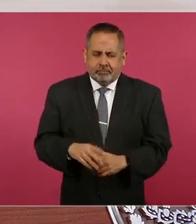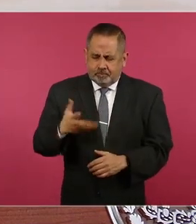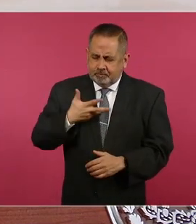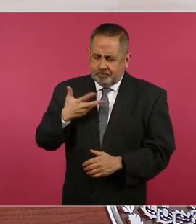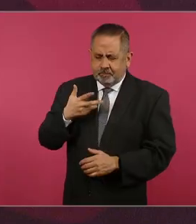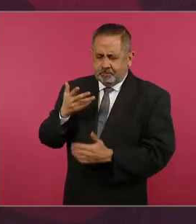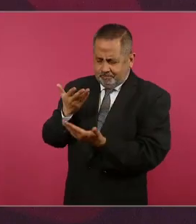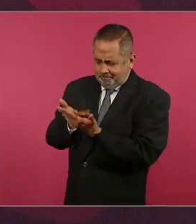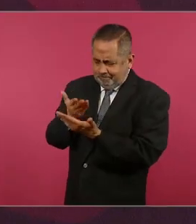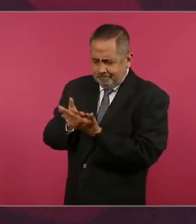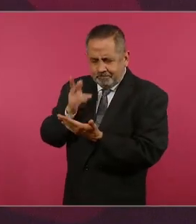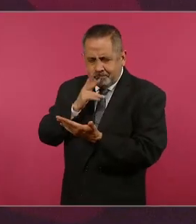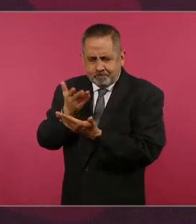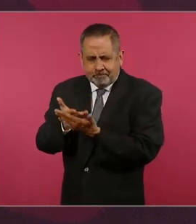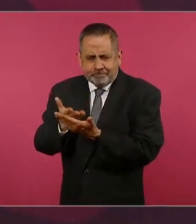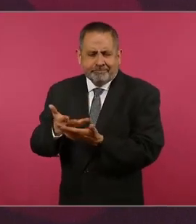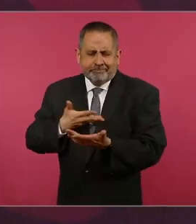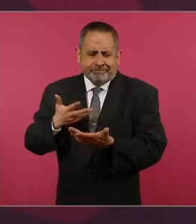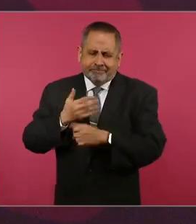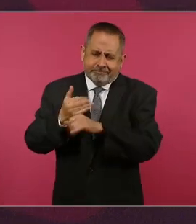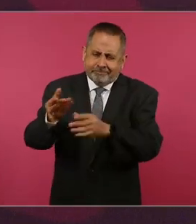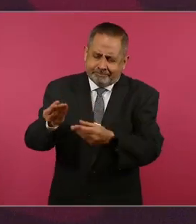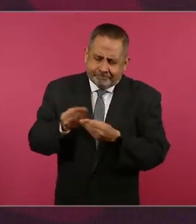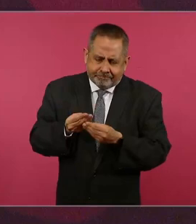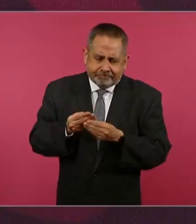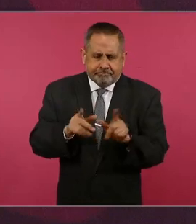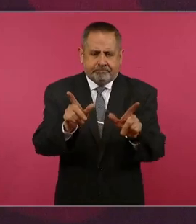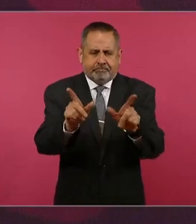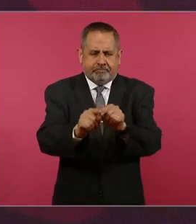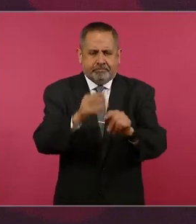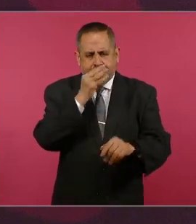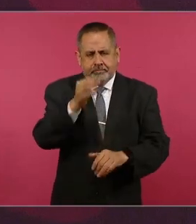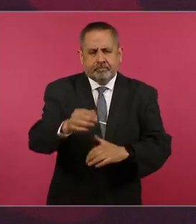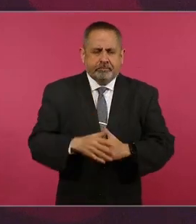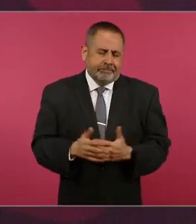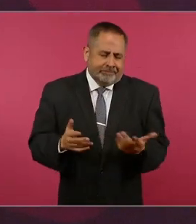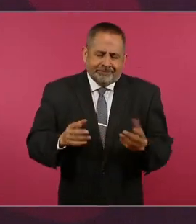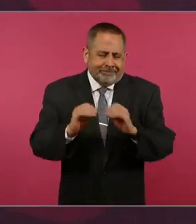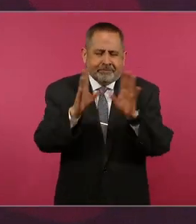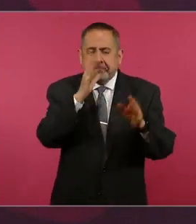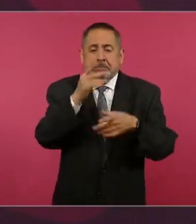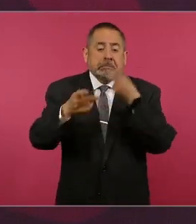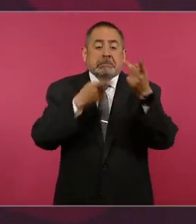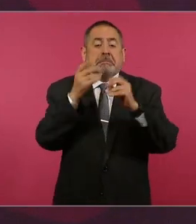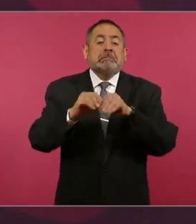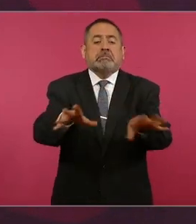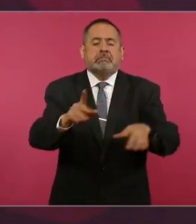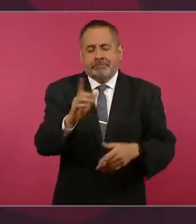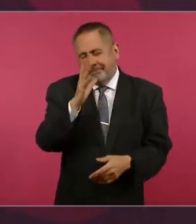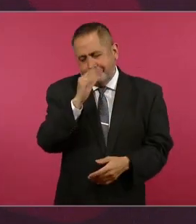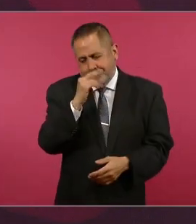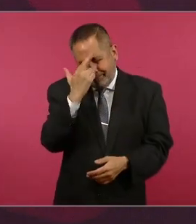información nada más que este por razones obvias